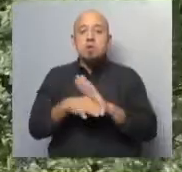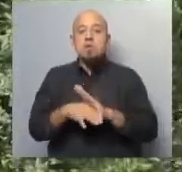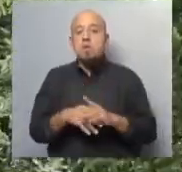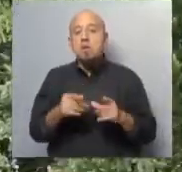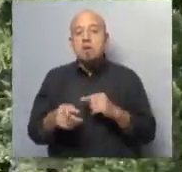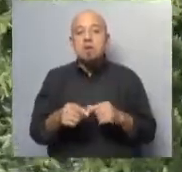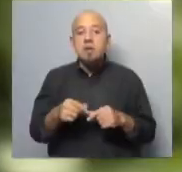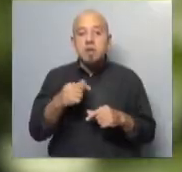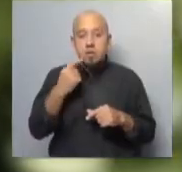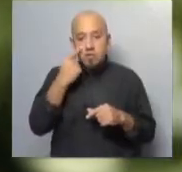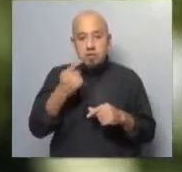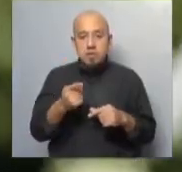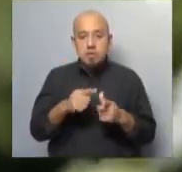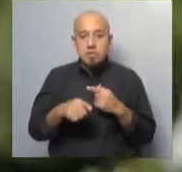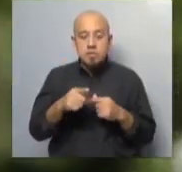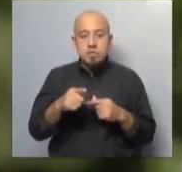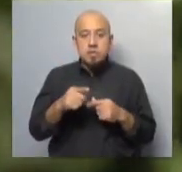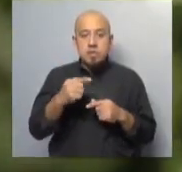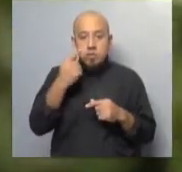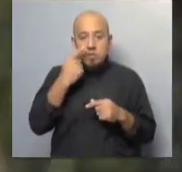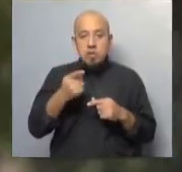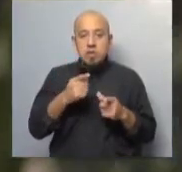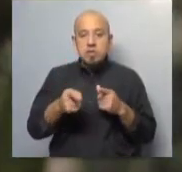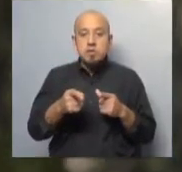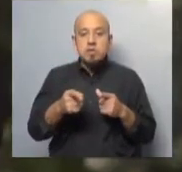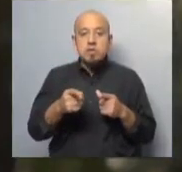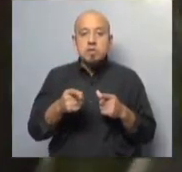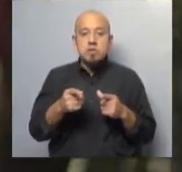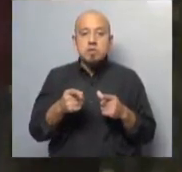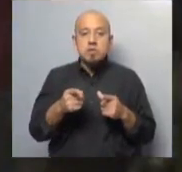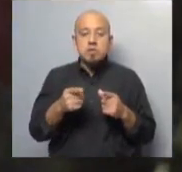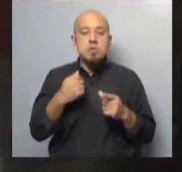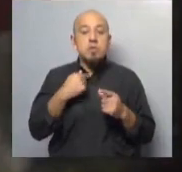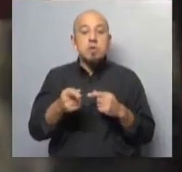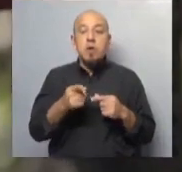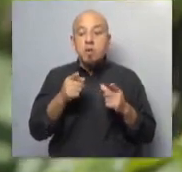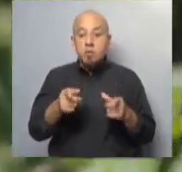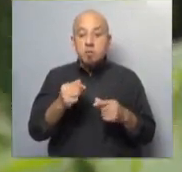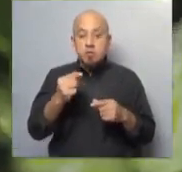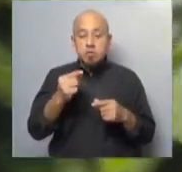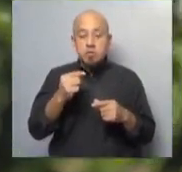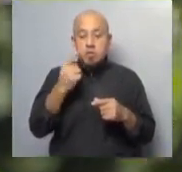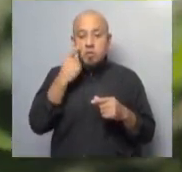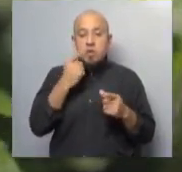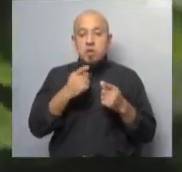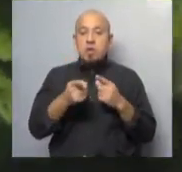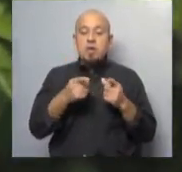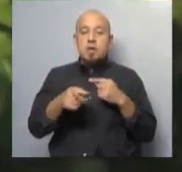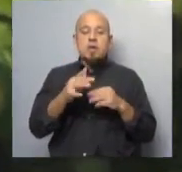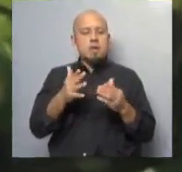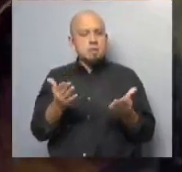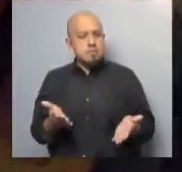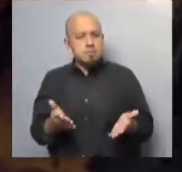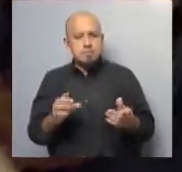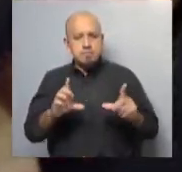después que coincidís y en realidad sintonizás, y viene la observación, que yo digo, ahí es cuando la observación se transforma en contemplación.